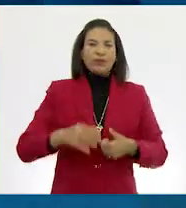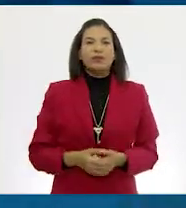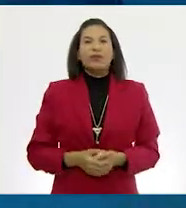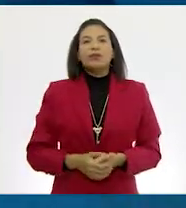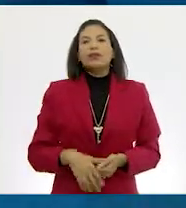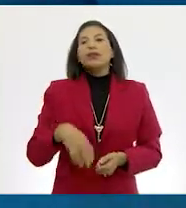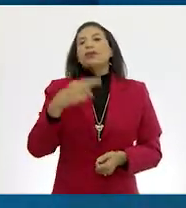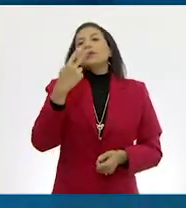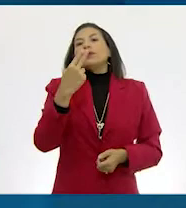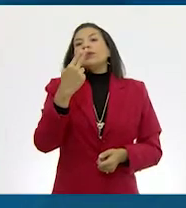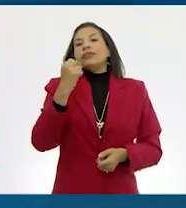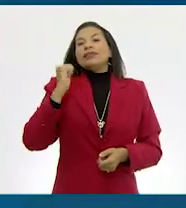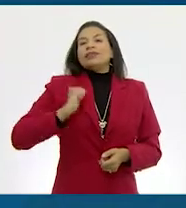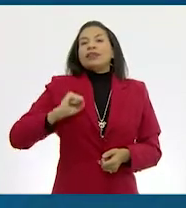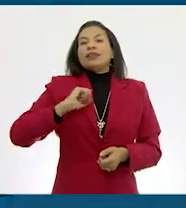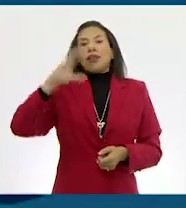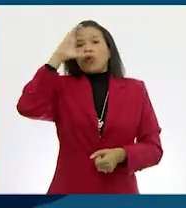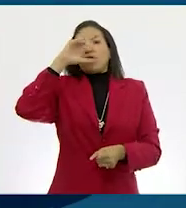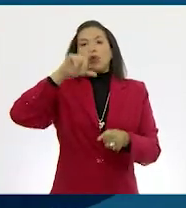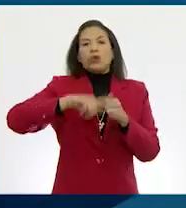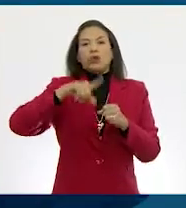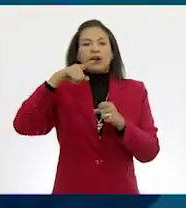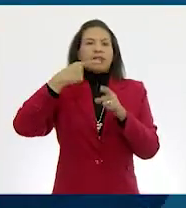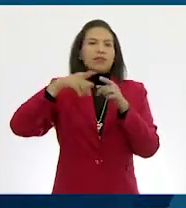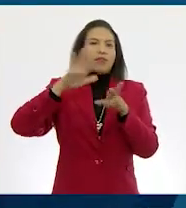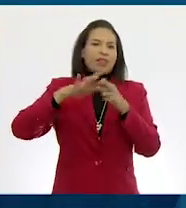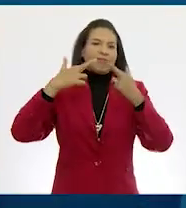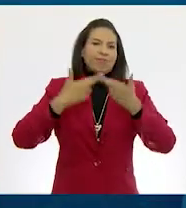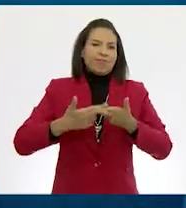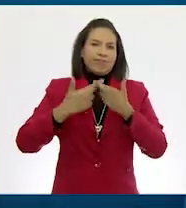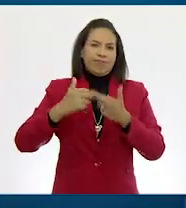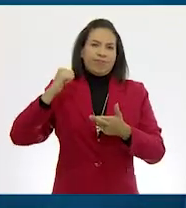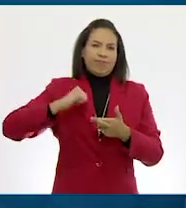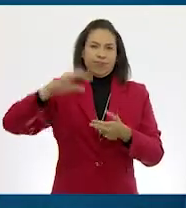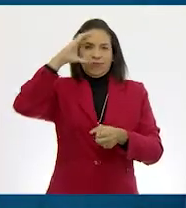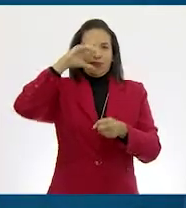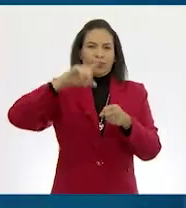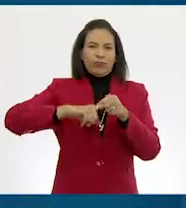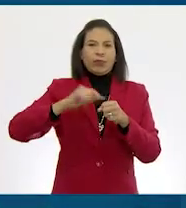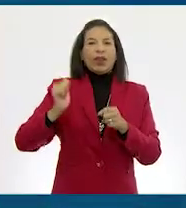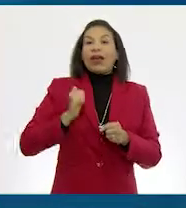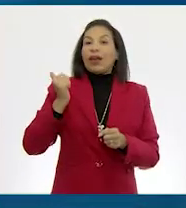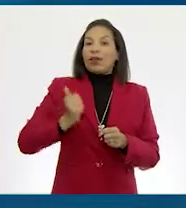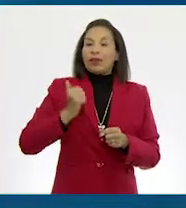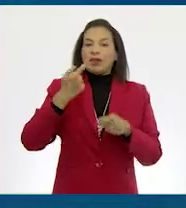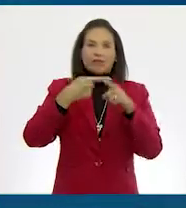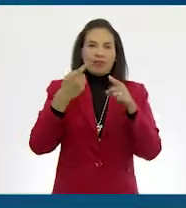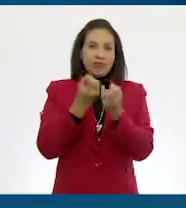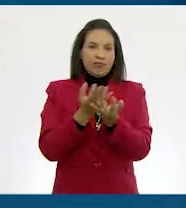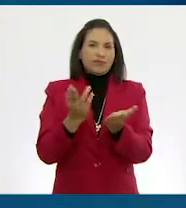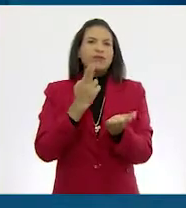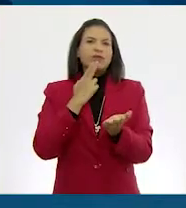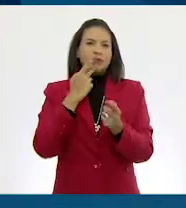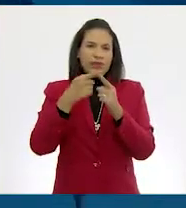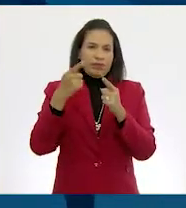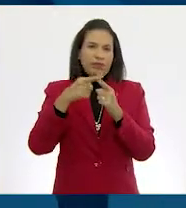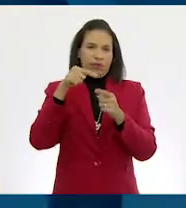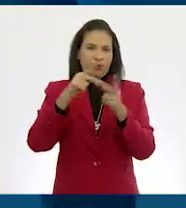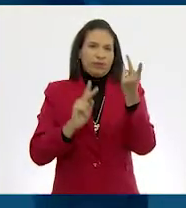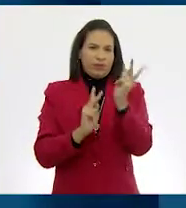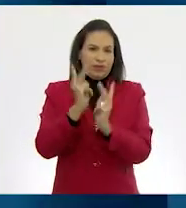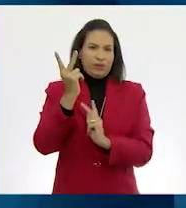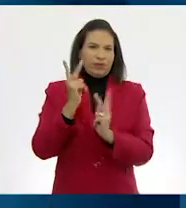25 siglos de una cultura en la que las más variadas civilizaciones han aprovechado sus diferentes partes